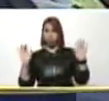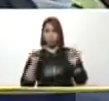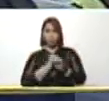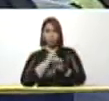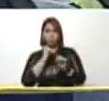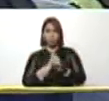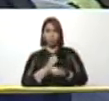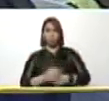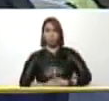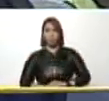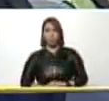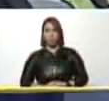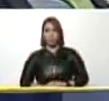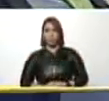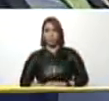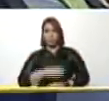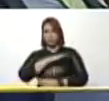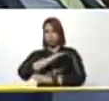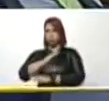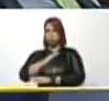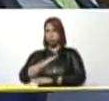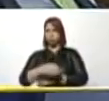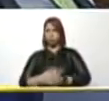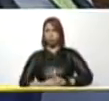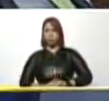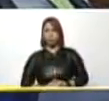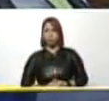trabajando, sentenciando.